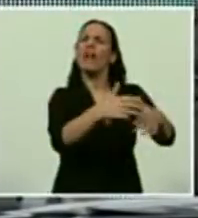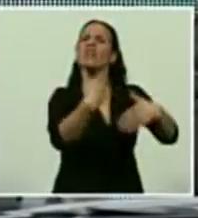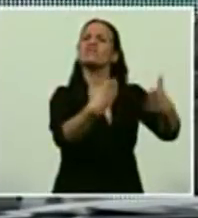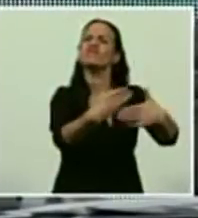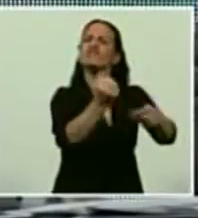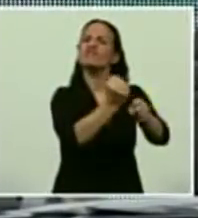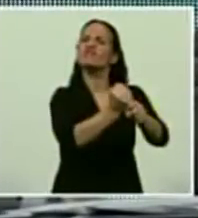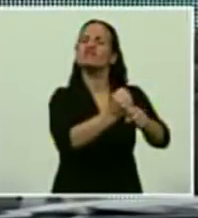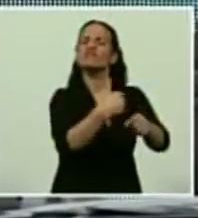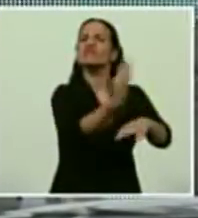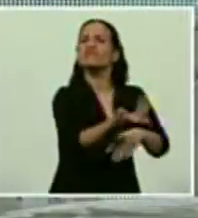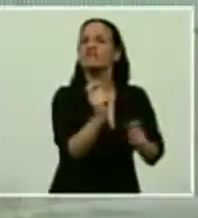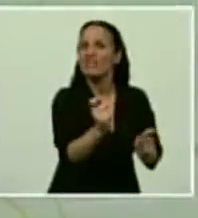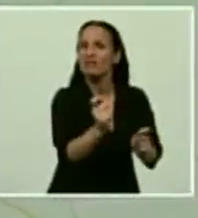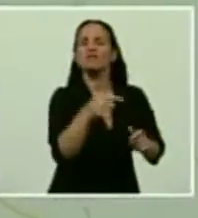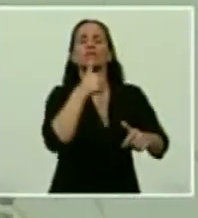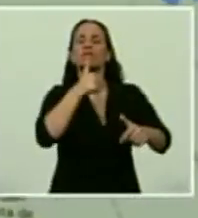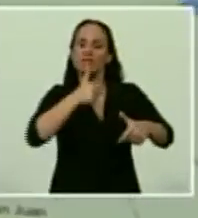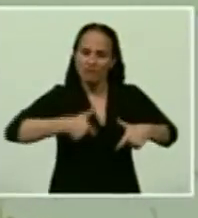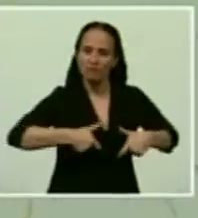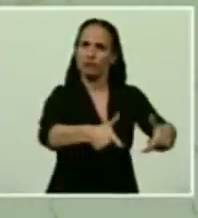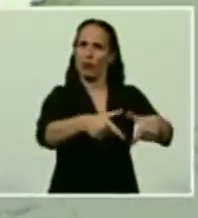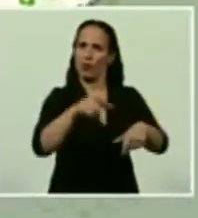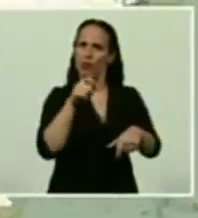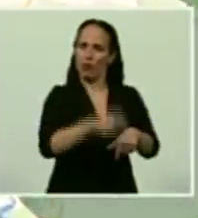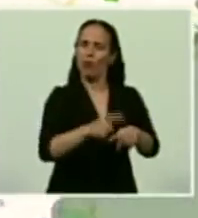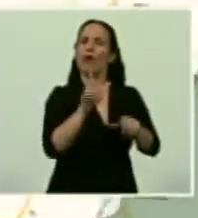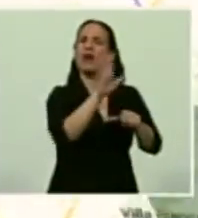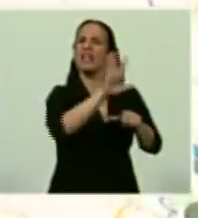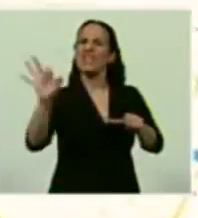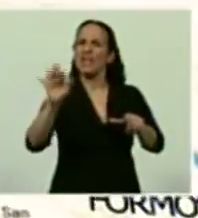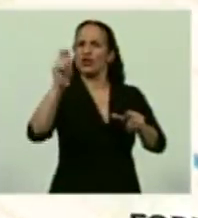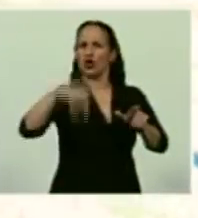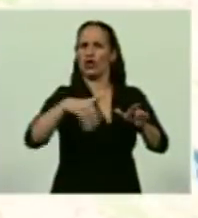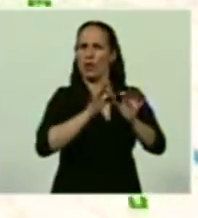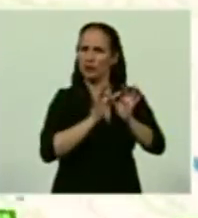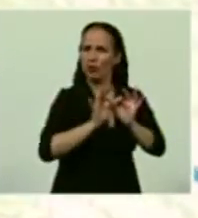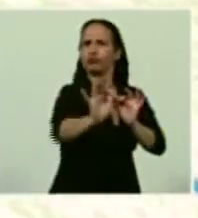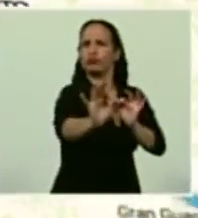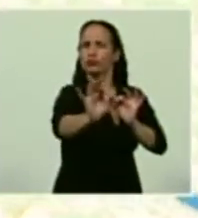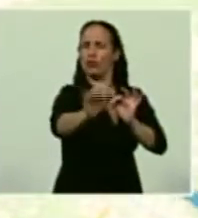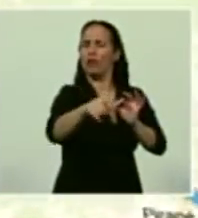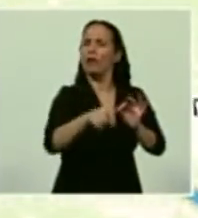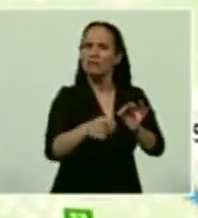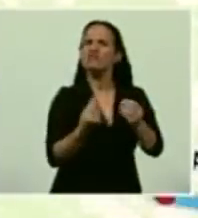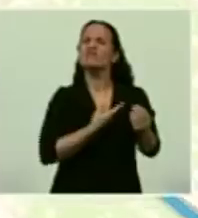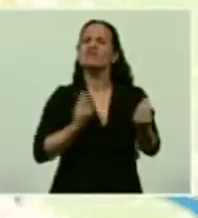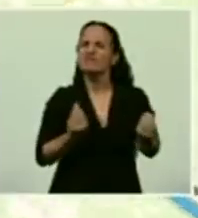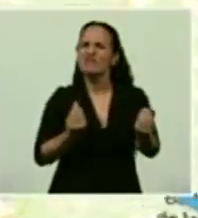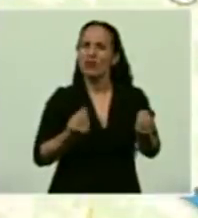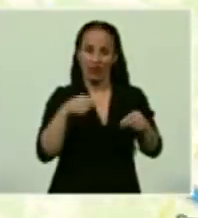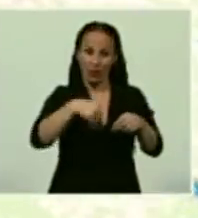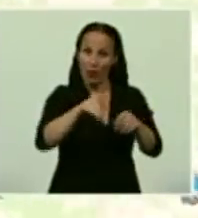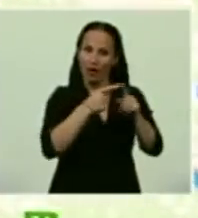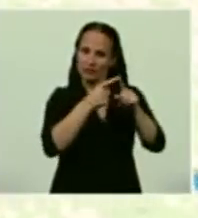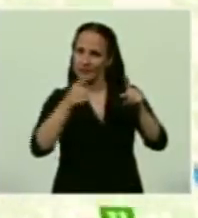el desarrollo de Formosa de más de 500 kilómetros que va a atravesar